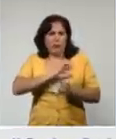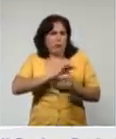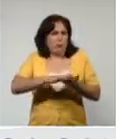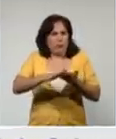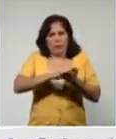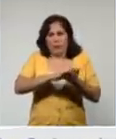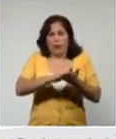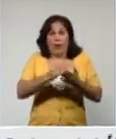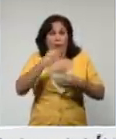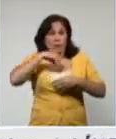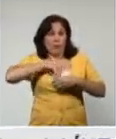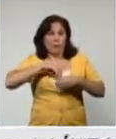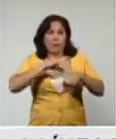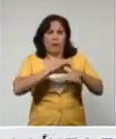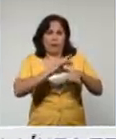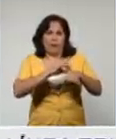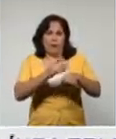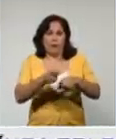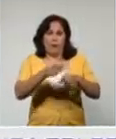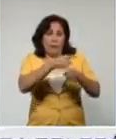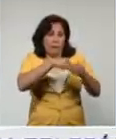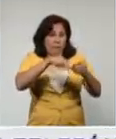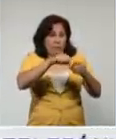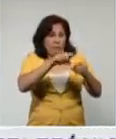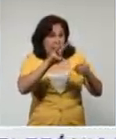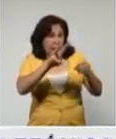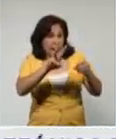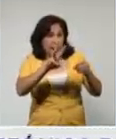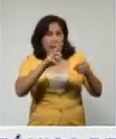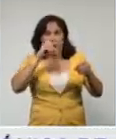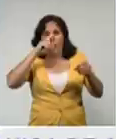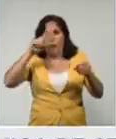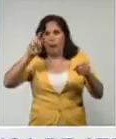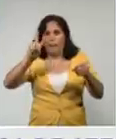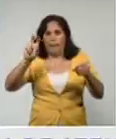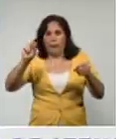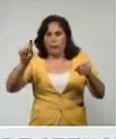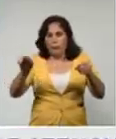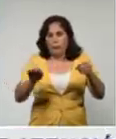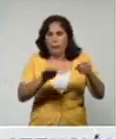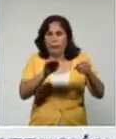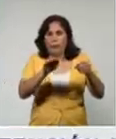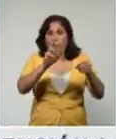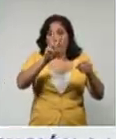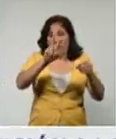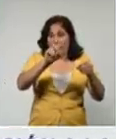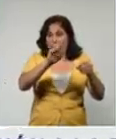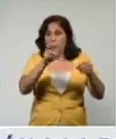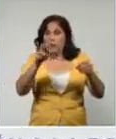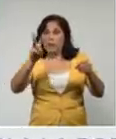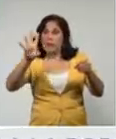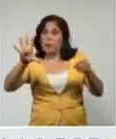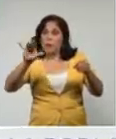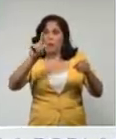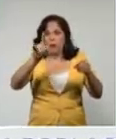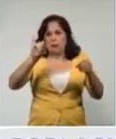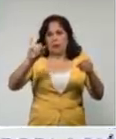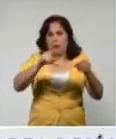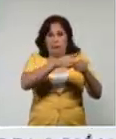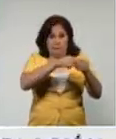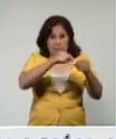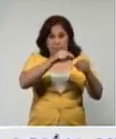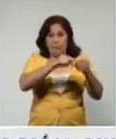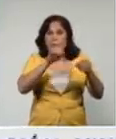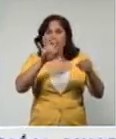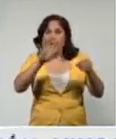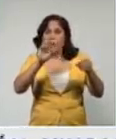3 de los diagnosticados ayer son menores de 20 años, de 20 a 39 son 16, de